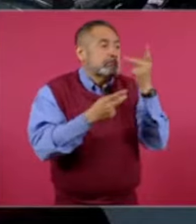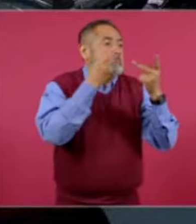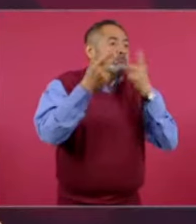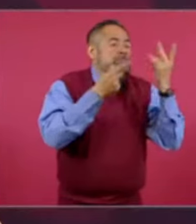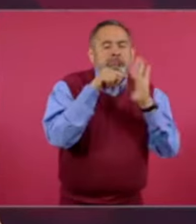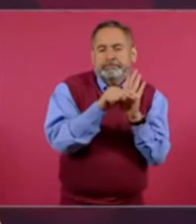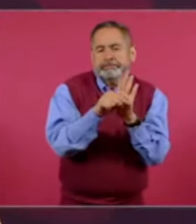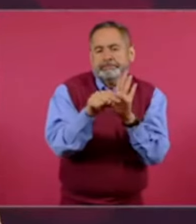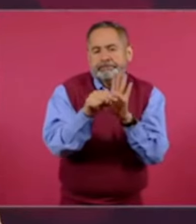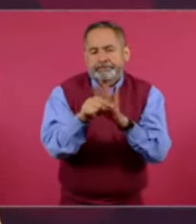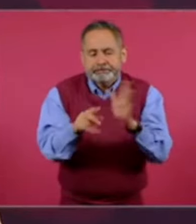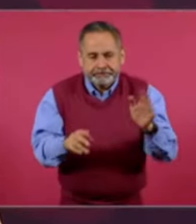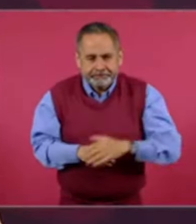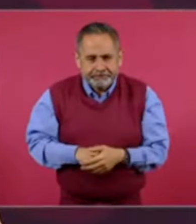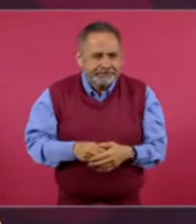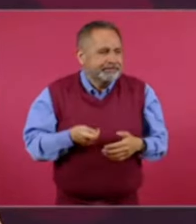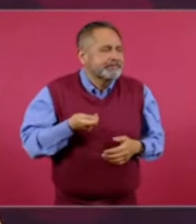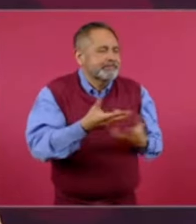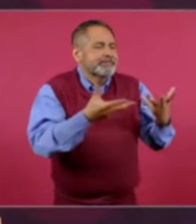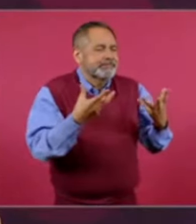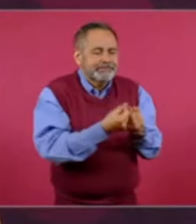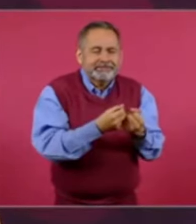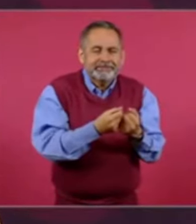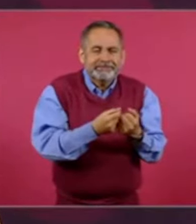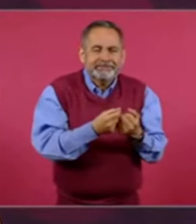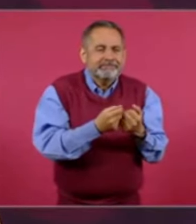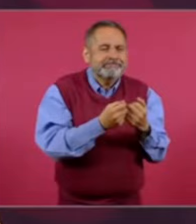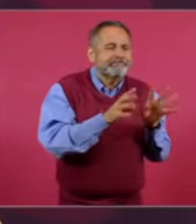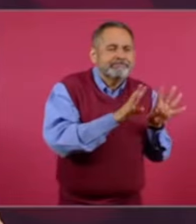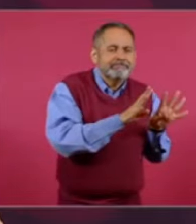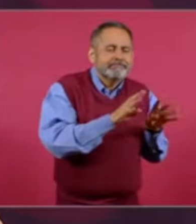Le llaman nado sincronizado, ¿no?